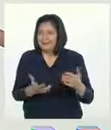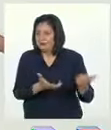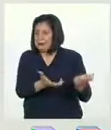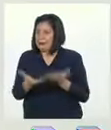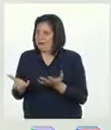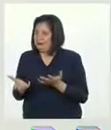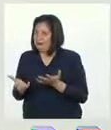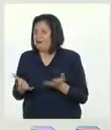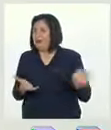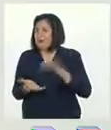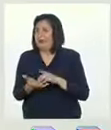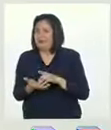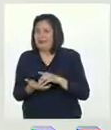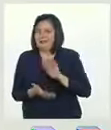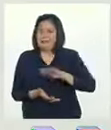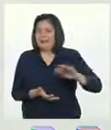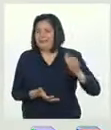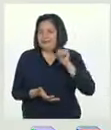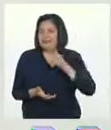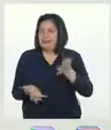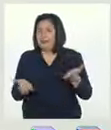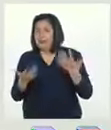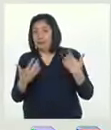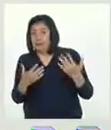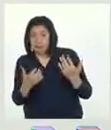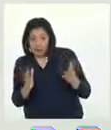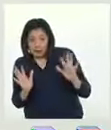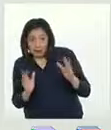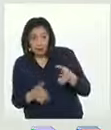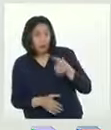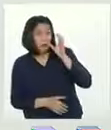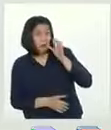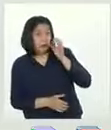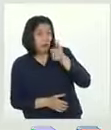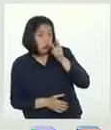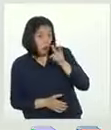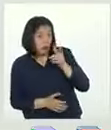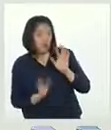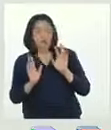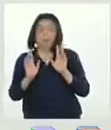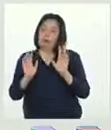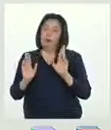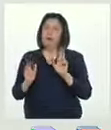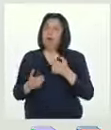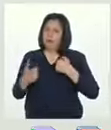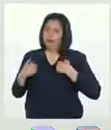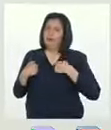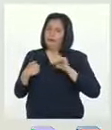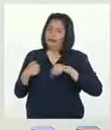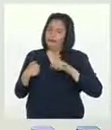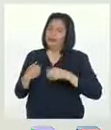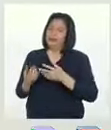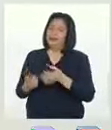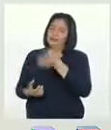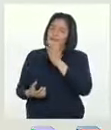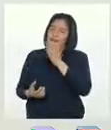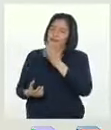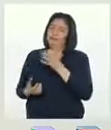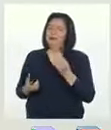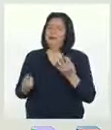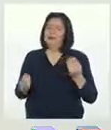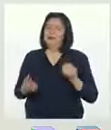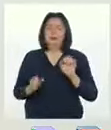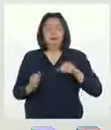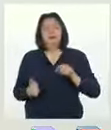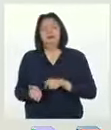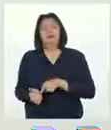Bienvenidas y bienvenidos de vuelta, chicos y chicas. ¿Y se hidrataron? Espero que sí. Yo sí tomé mucha agua. Es uno